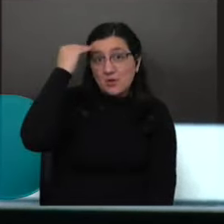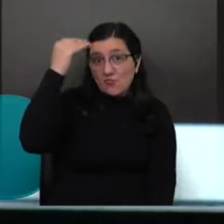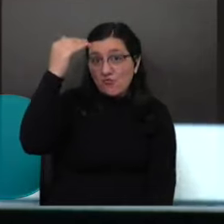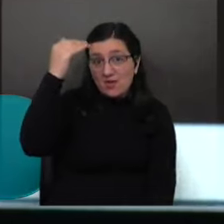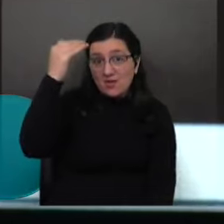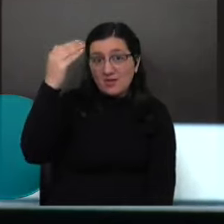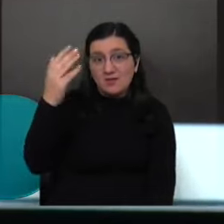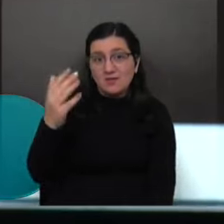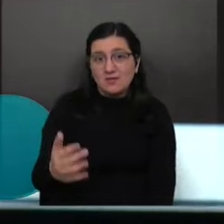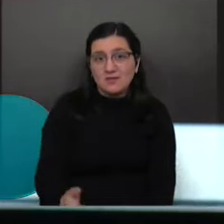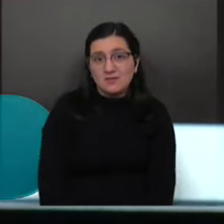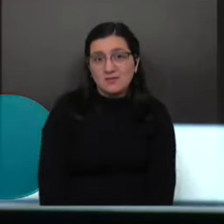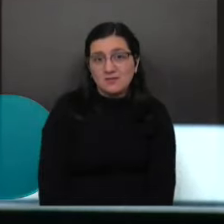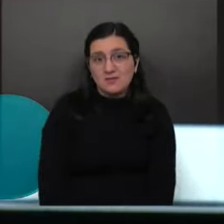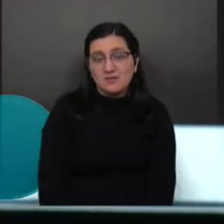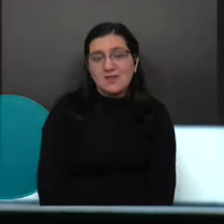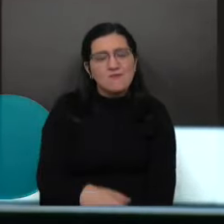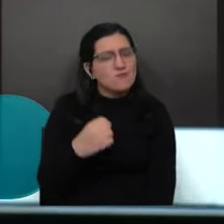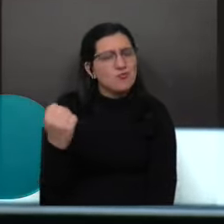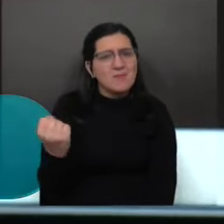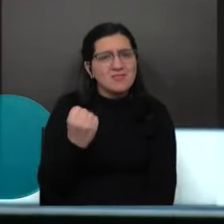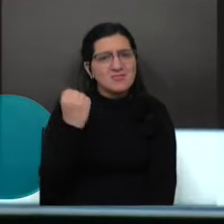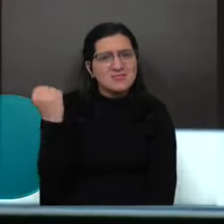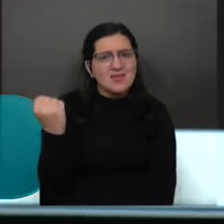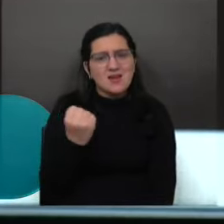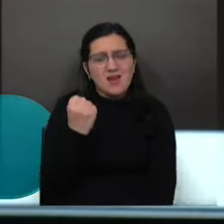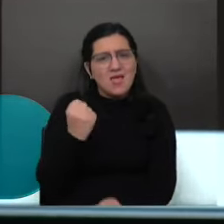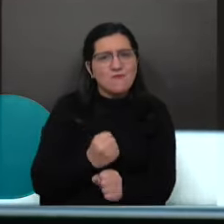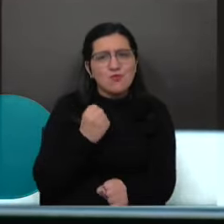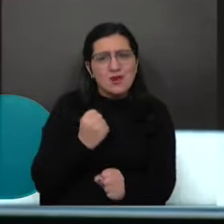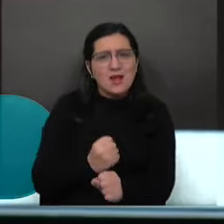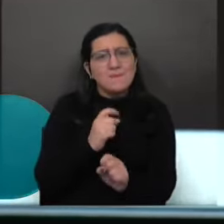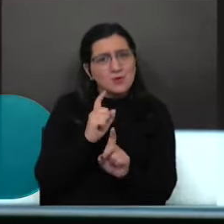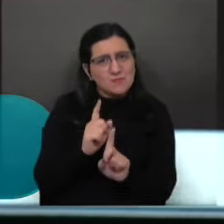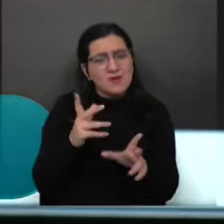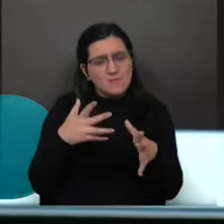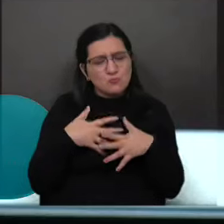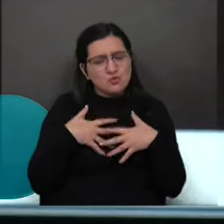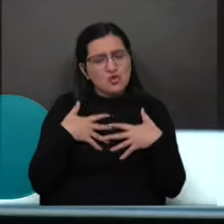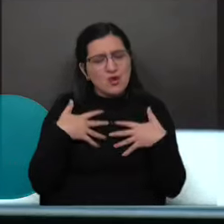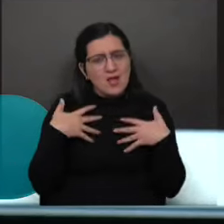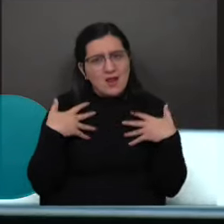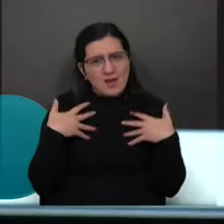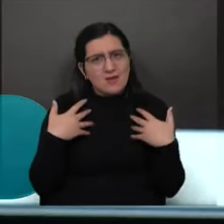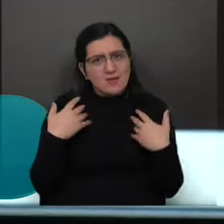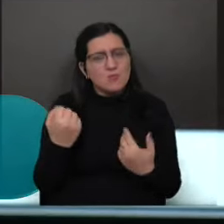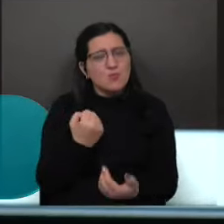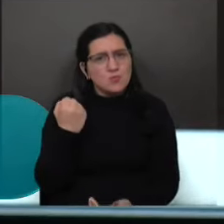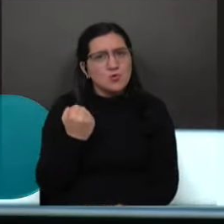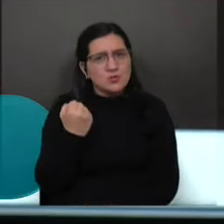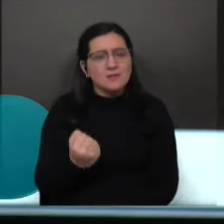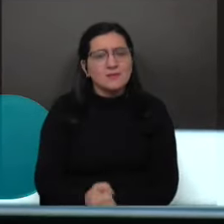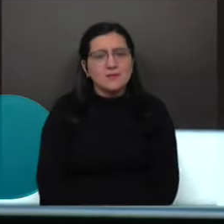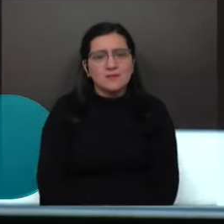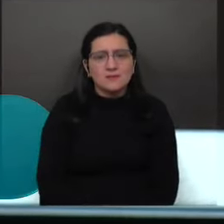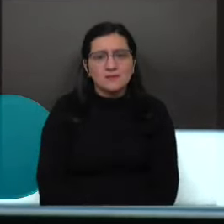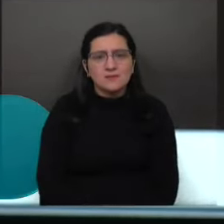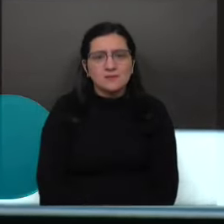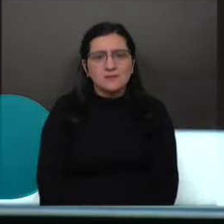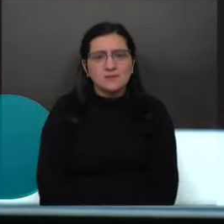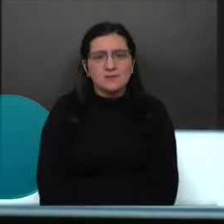un es un Pilar laboral pero emocional muy grande y es un y es